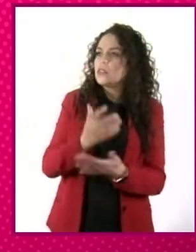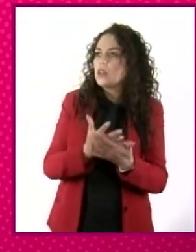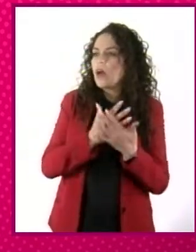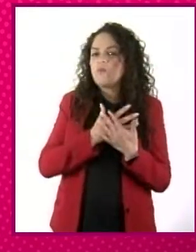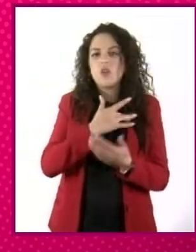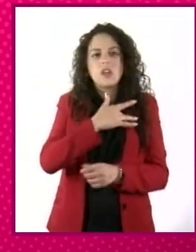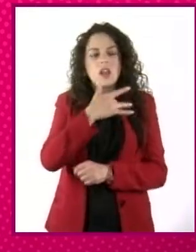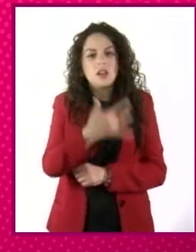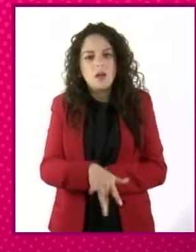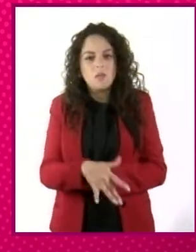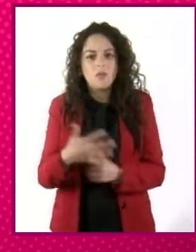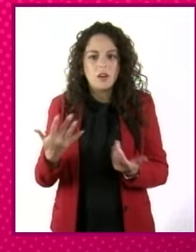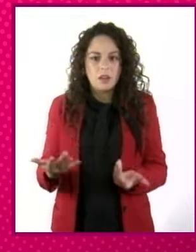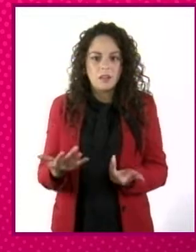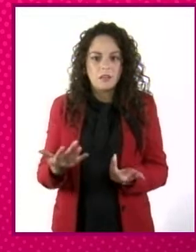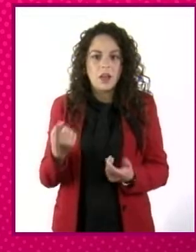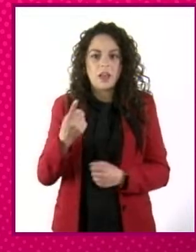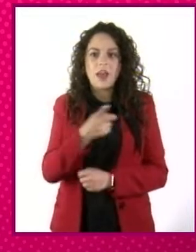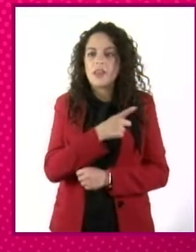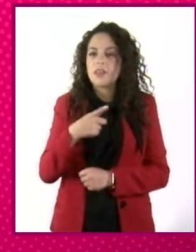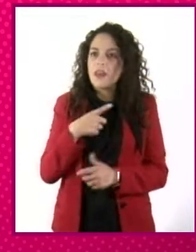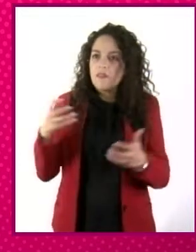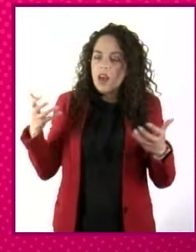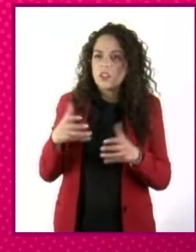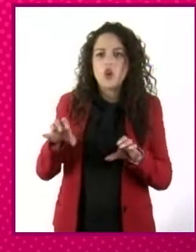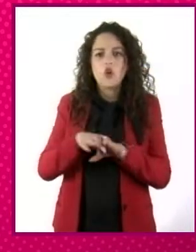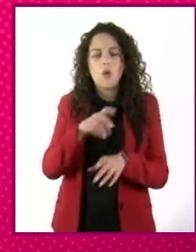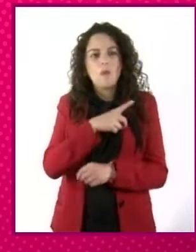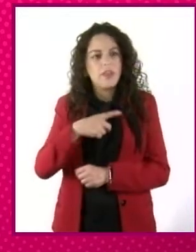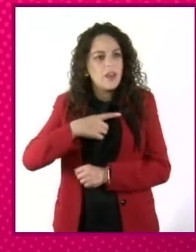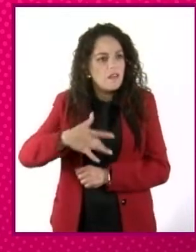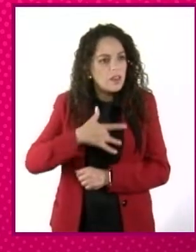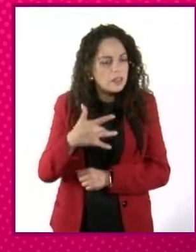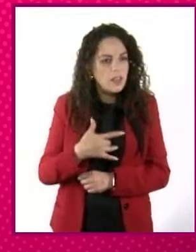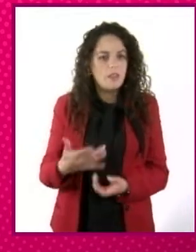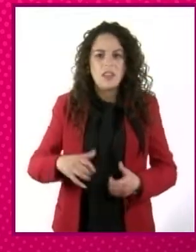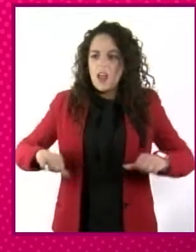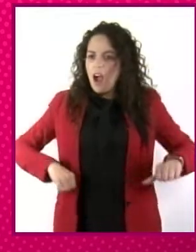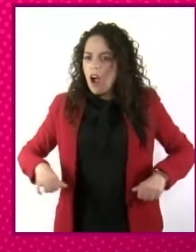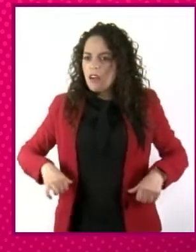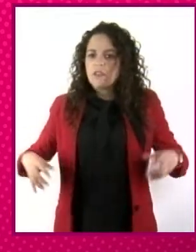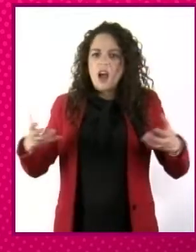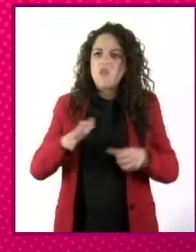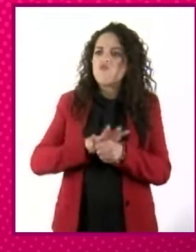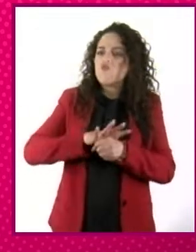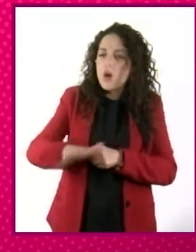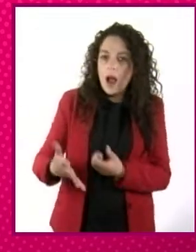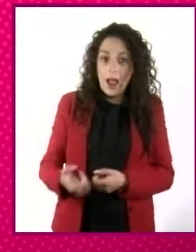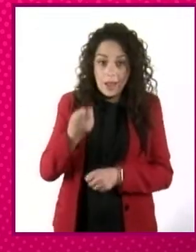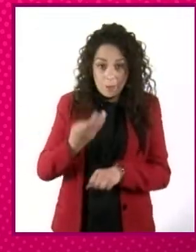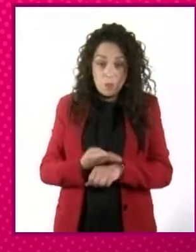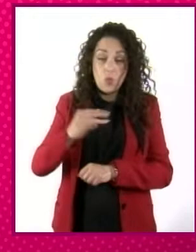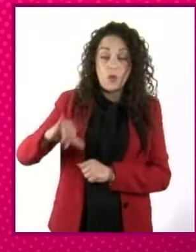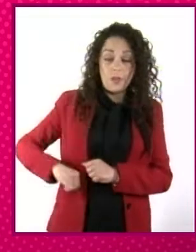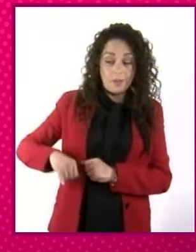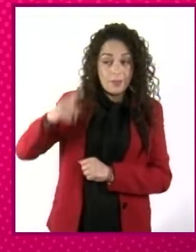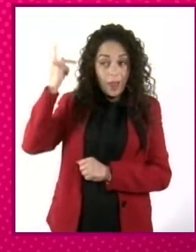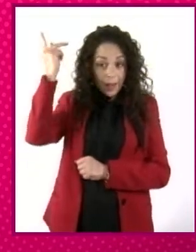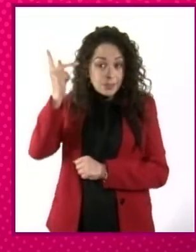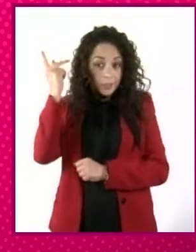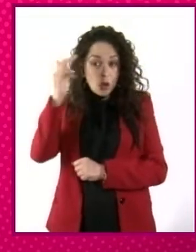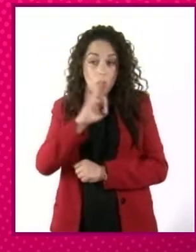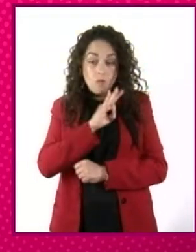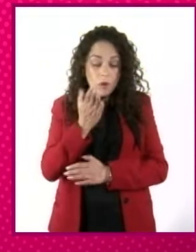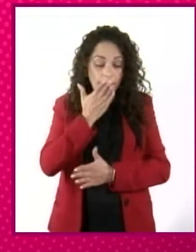si es que estamos enamorados o enamoradas, cómo nos debiéramos sentir, cómo nos debiéramos actuar. Entonces es interesante que desde la psicología podemos